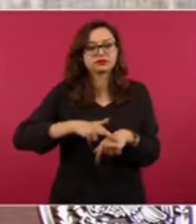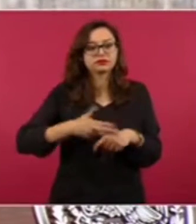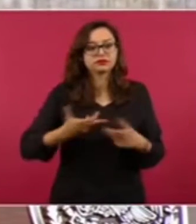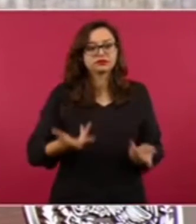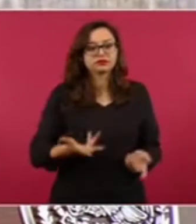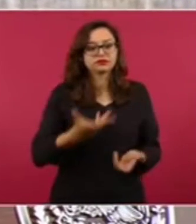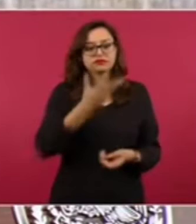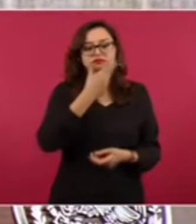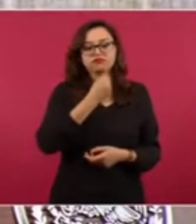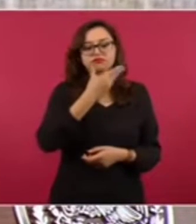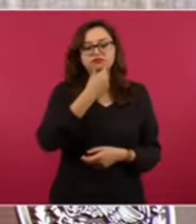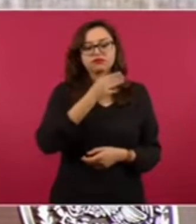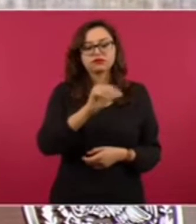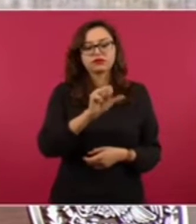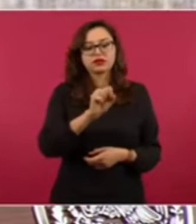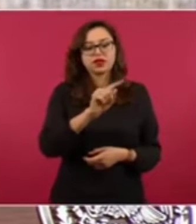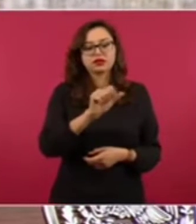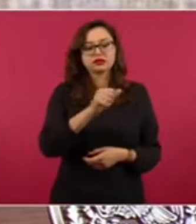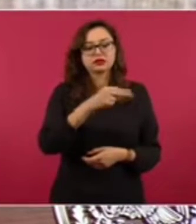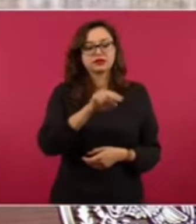Castañeda, Aguilar Camín,